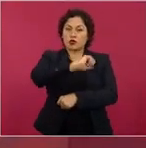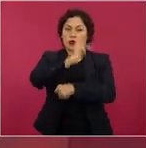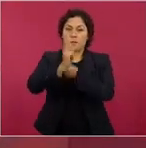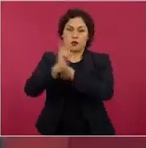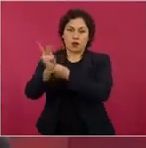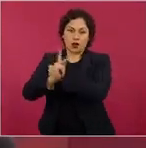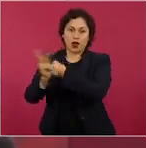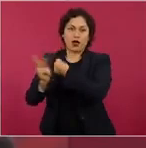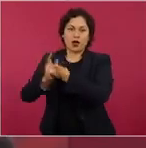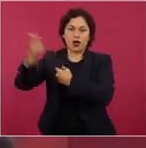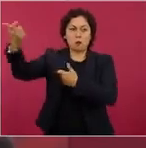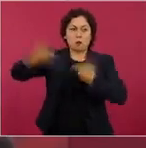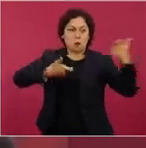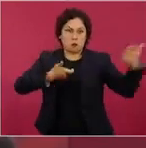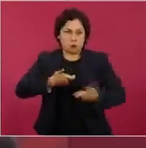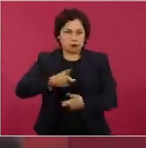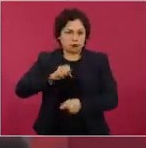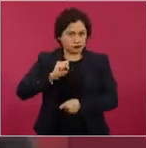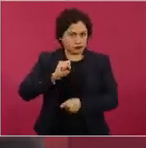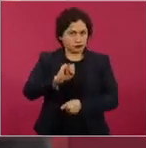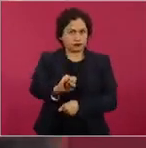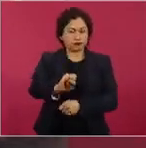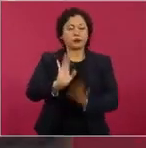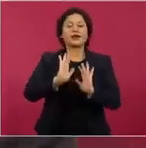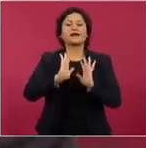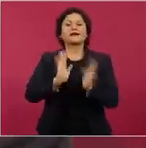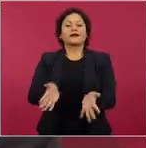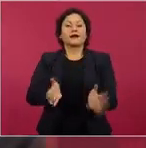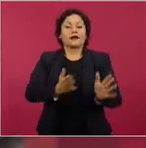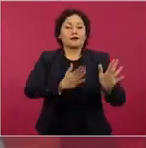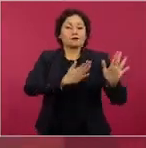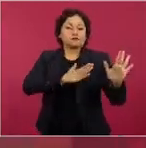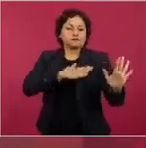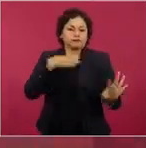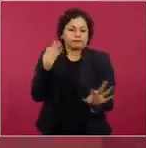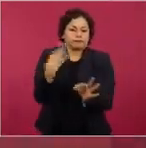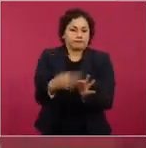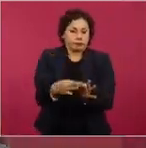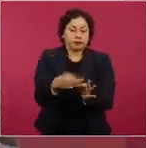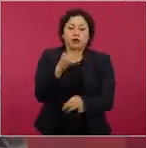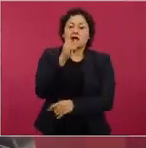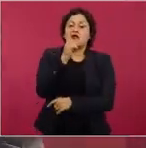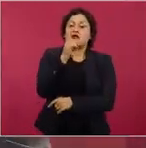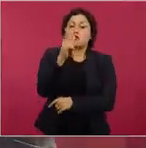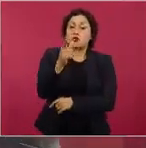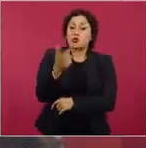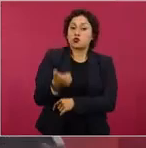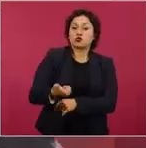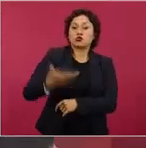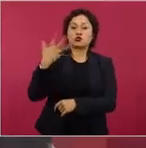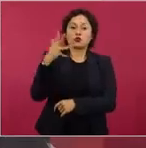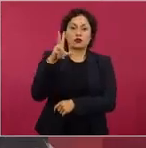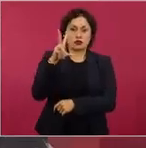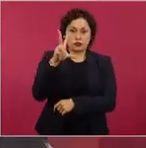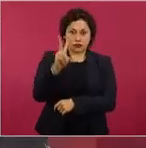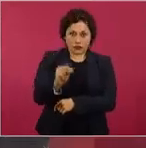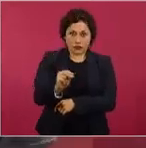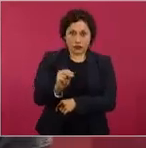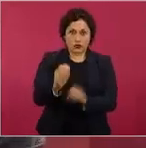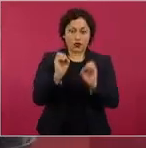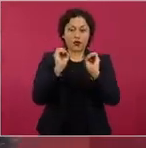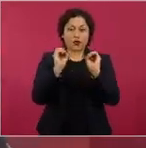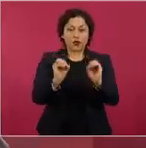Está garantizado que no va a aumentar el precio de la luz, ni va a aumentar el precio